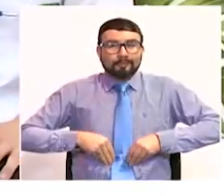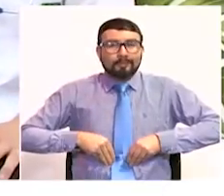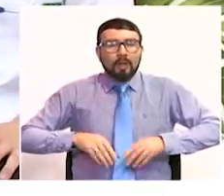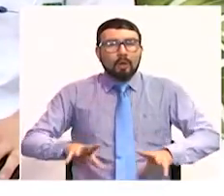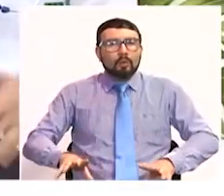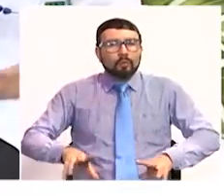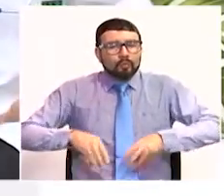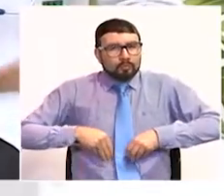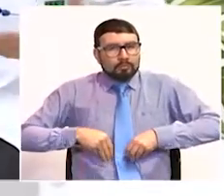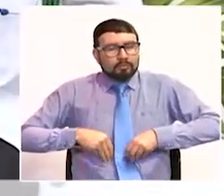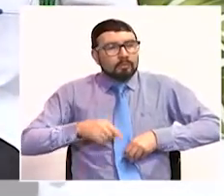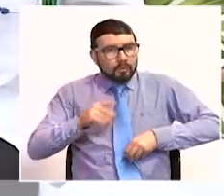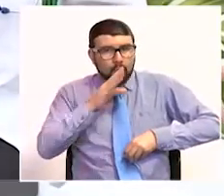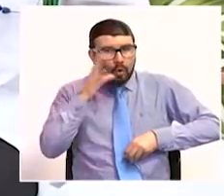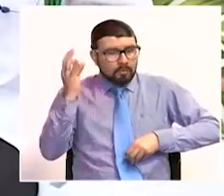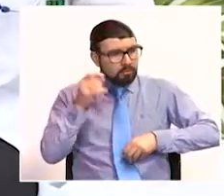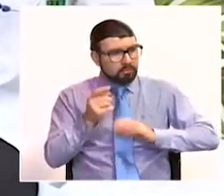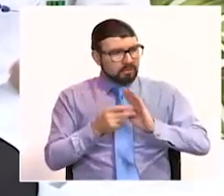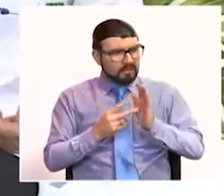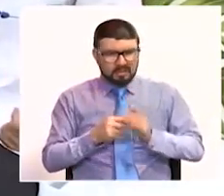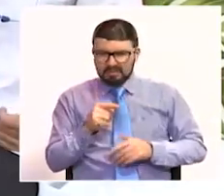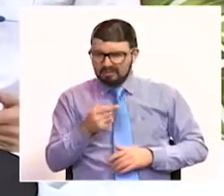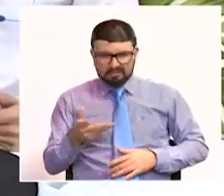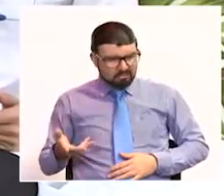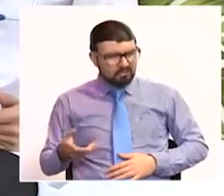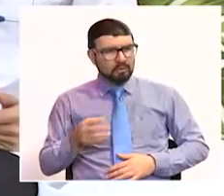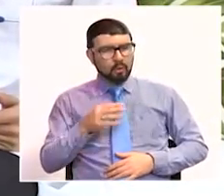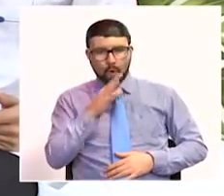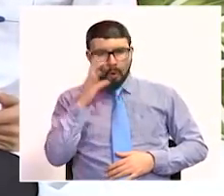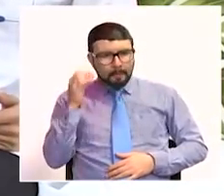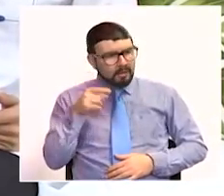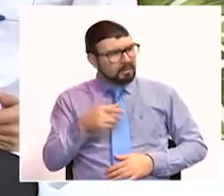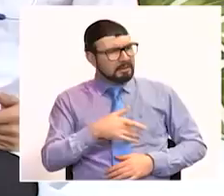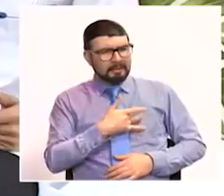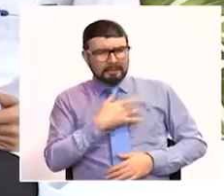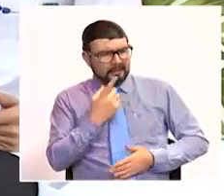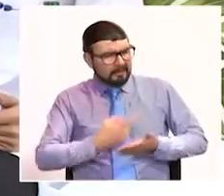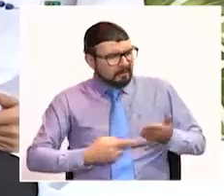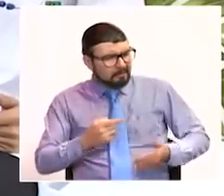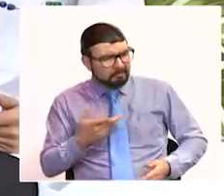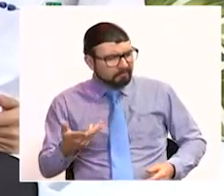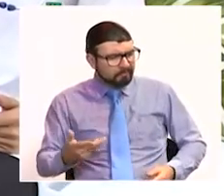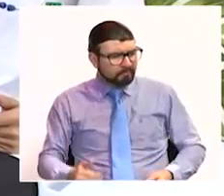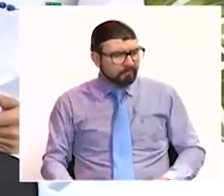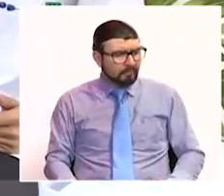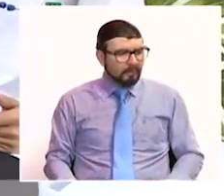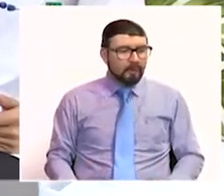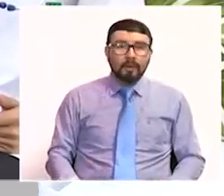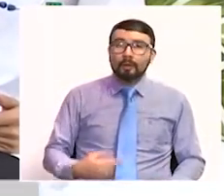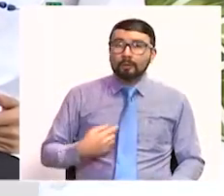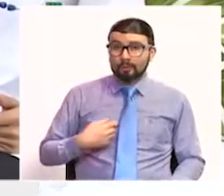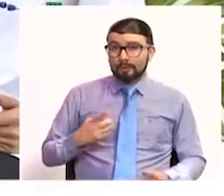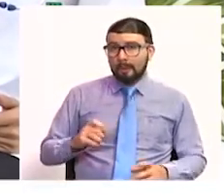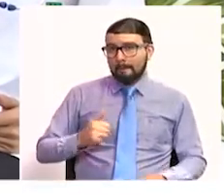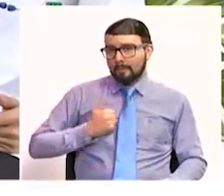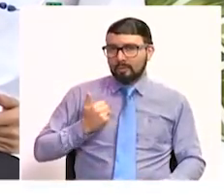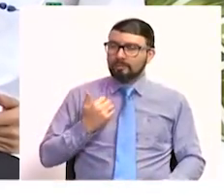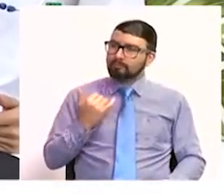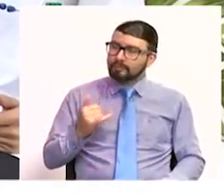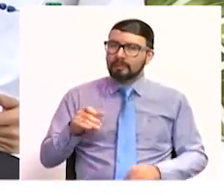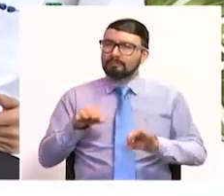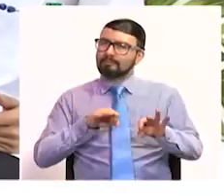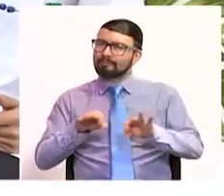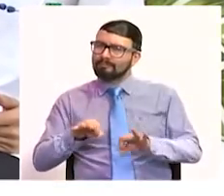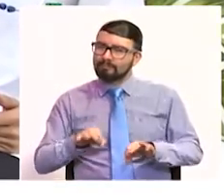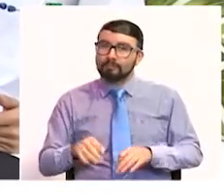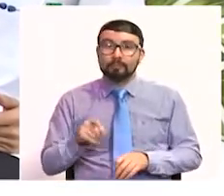es? ¿Y qué es lo que genera en los hombres? Bueno, yo también quiero lograr esta oportunidad para que ustedes nos sigan